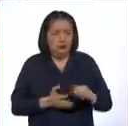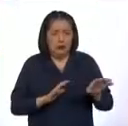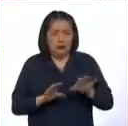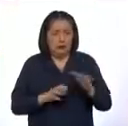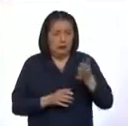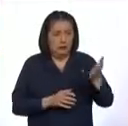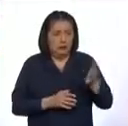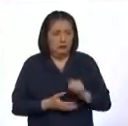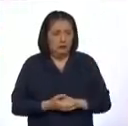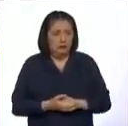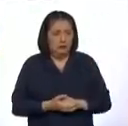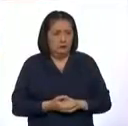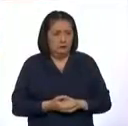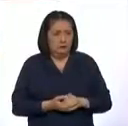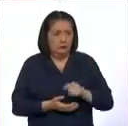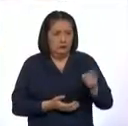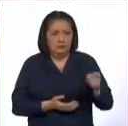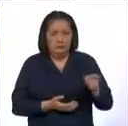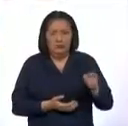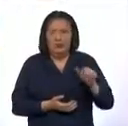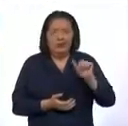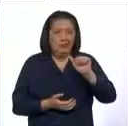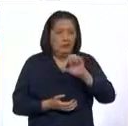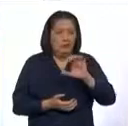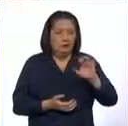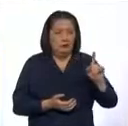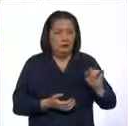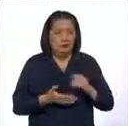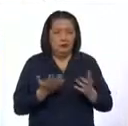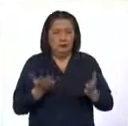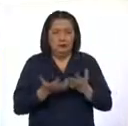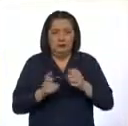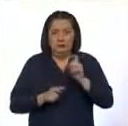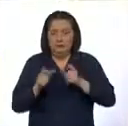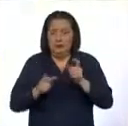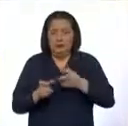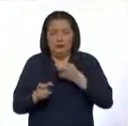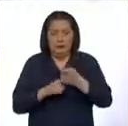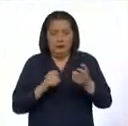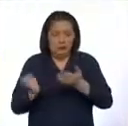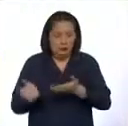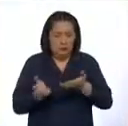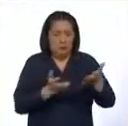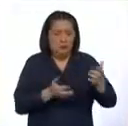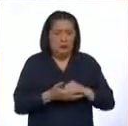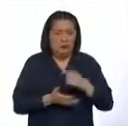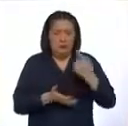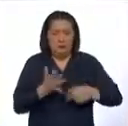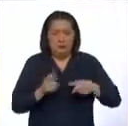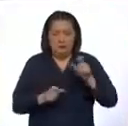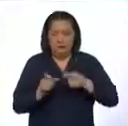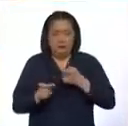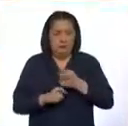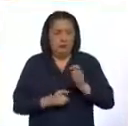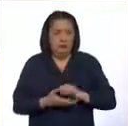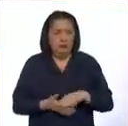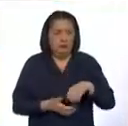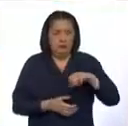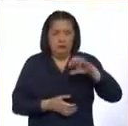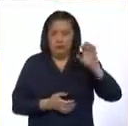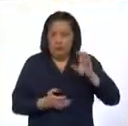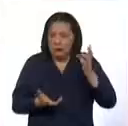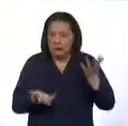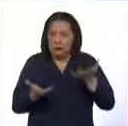acá nuestro ACB, que es el área de concentración de víctimas, para ver qué tipo de personas van a ser afectadas, si tienen